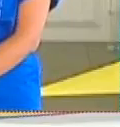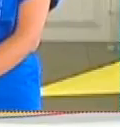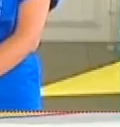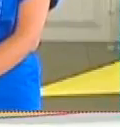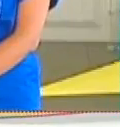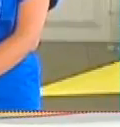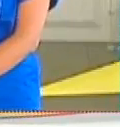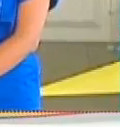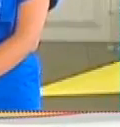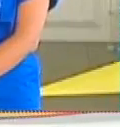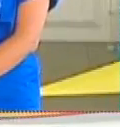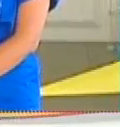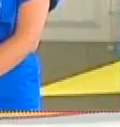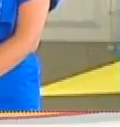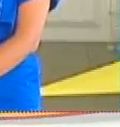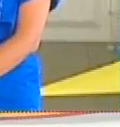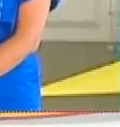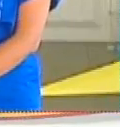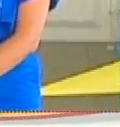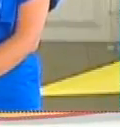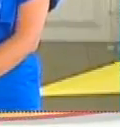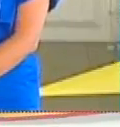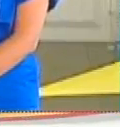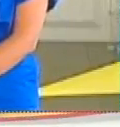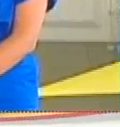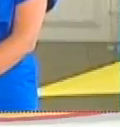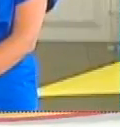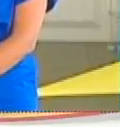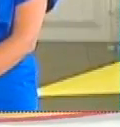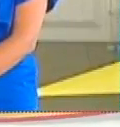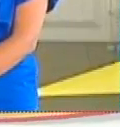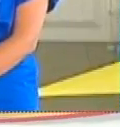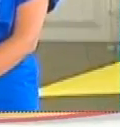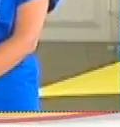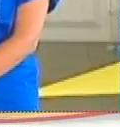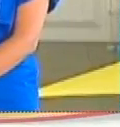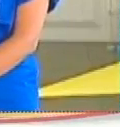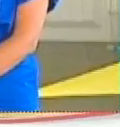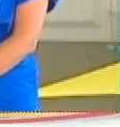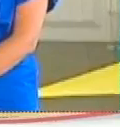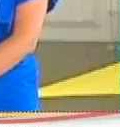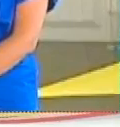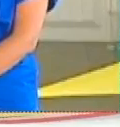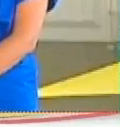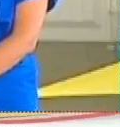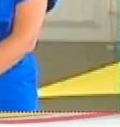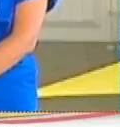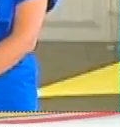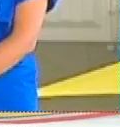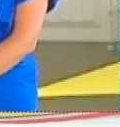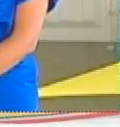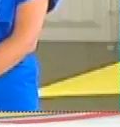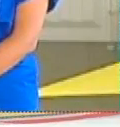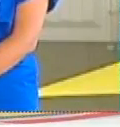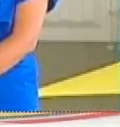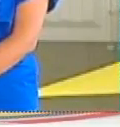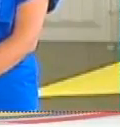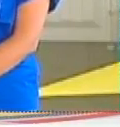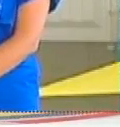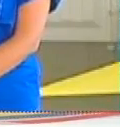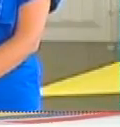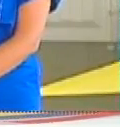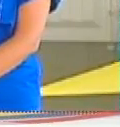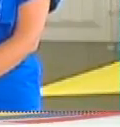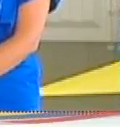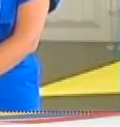Estamos abiertos a participar en todos los sectores, en especial el productivo, porque consideramos que esta guerra económica la vamos a eliminar